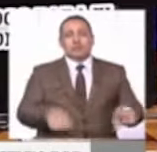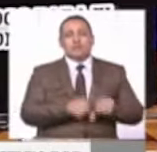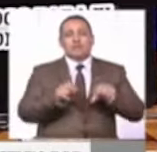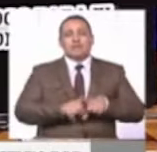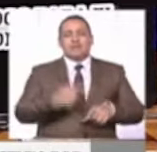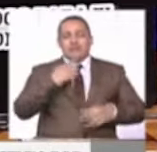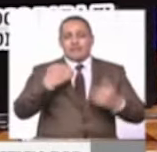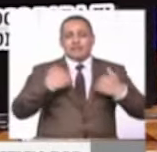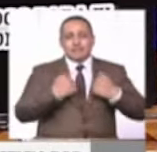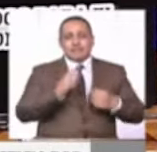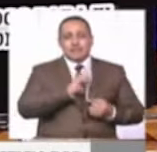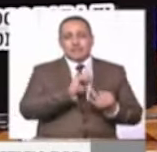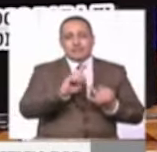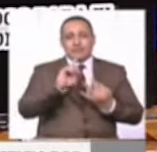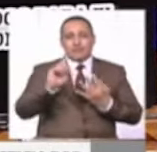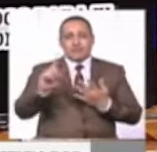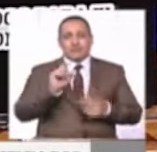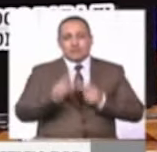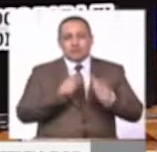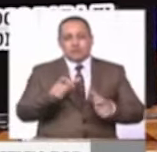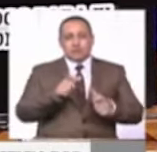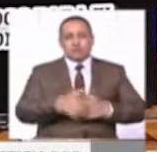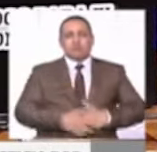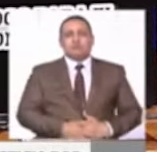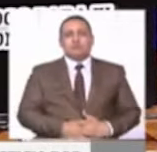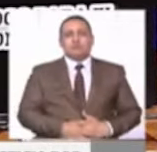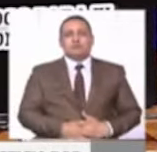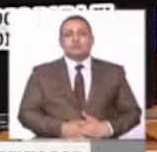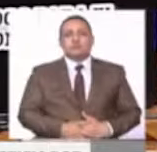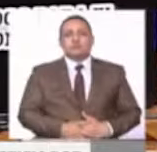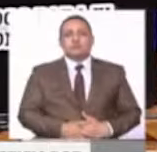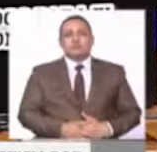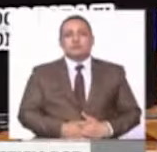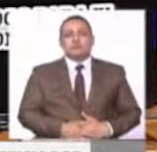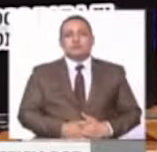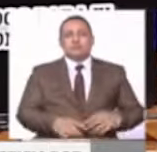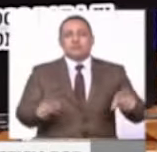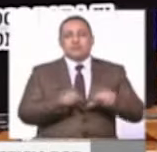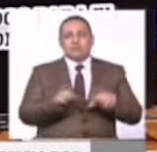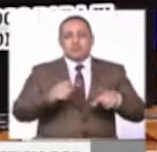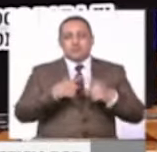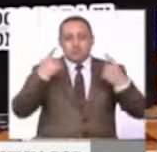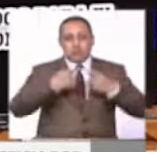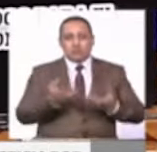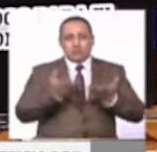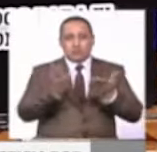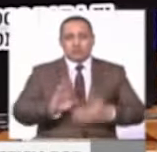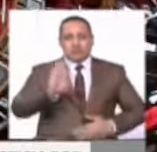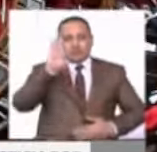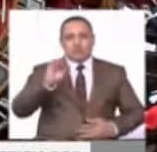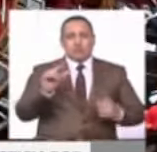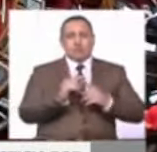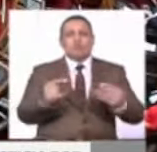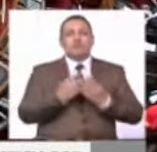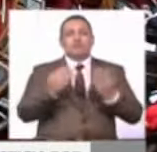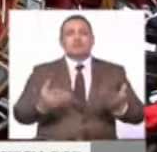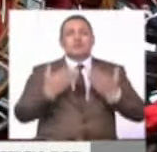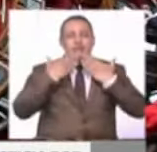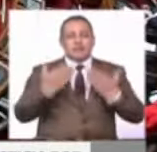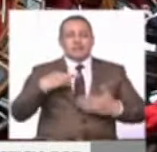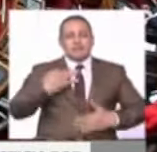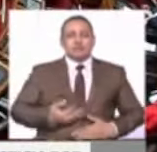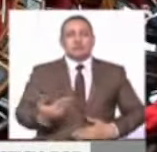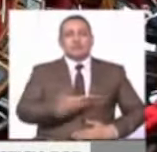corresponde a los demás patrocinados suyos hacer uso de la palabra Cómo no muchas gracias